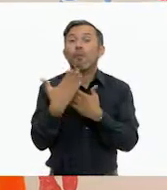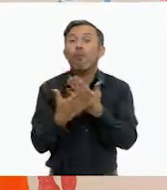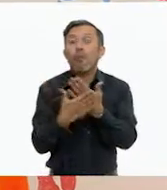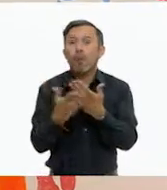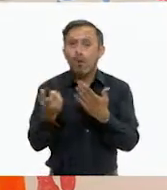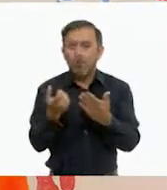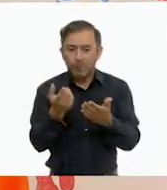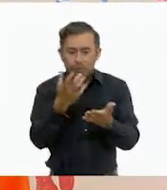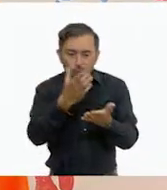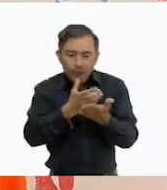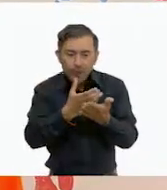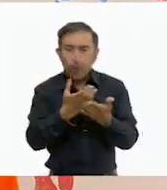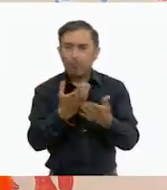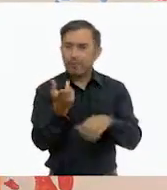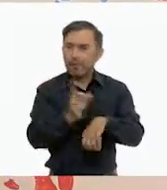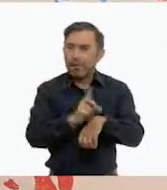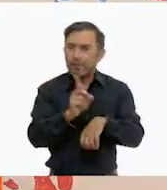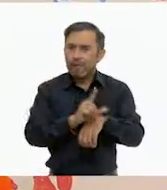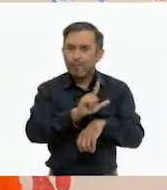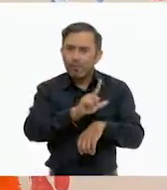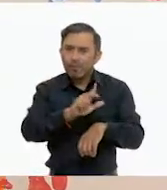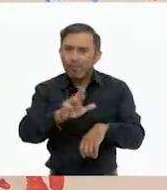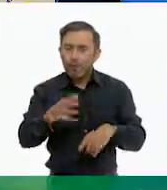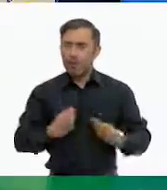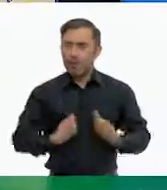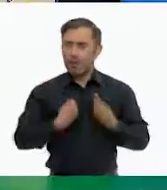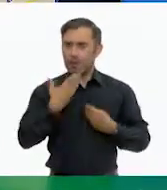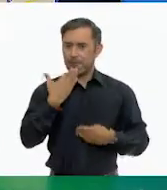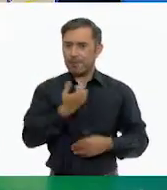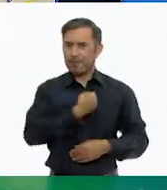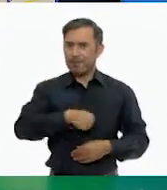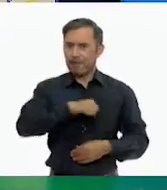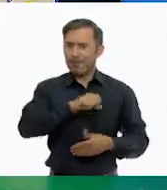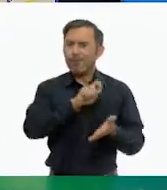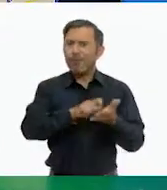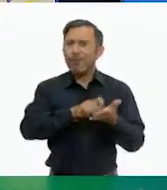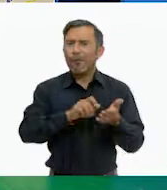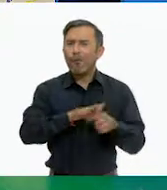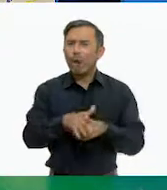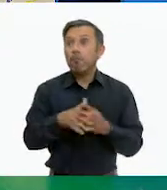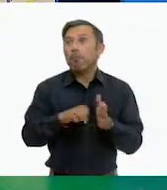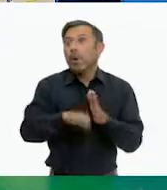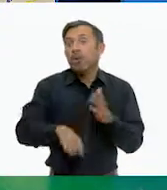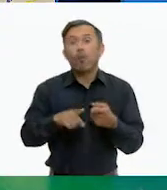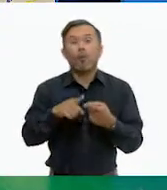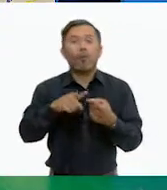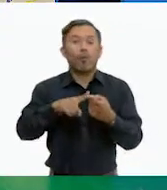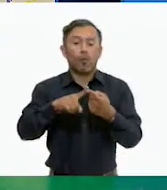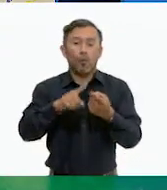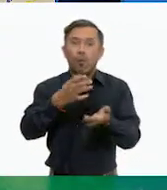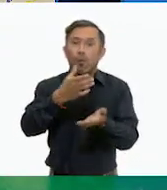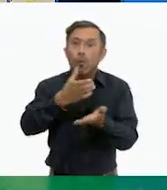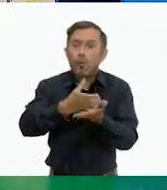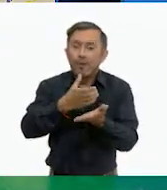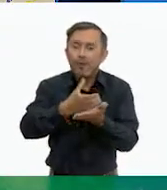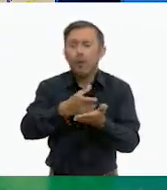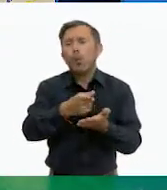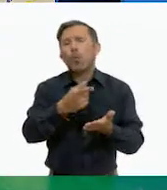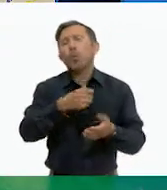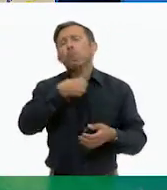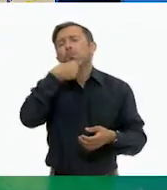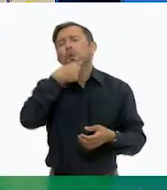nuestro diario de vida saludable. Por ejemplo, puedes ocupar un cuaderno de